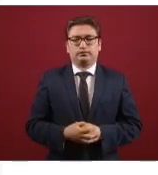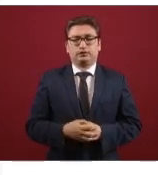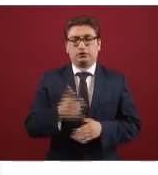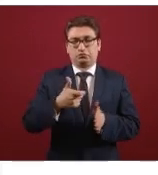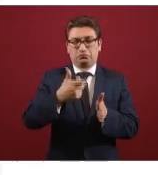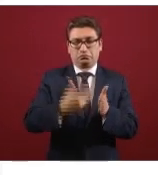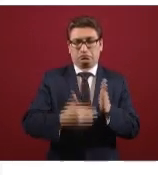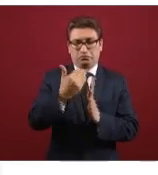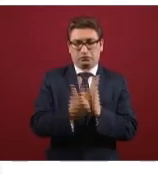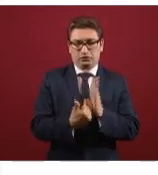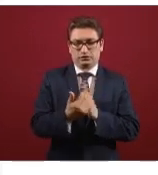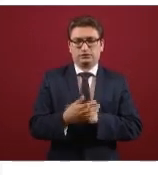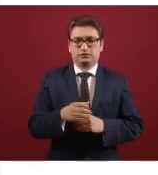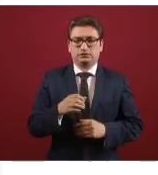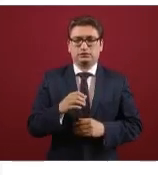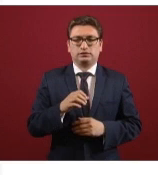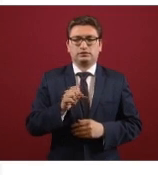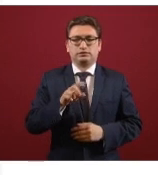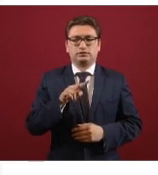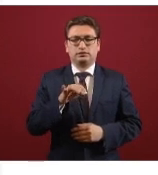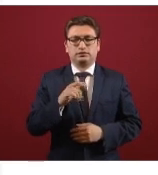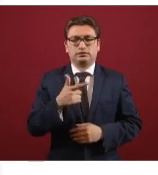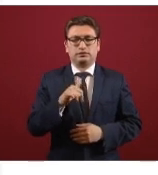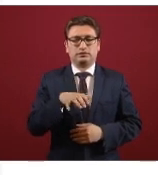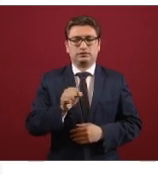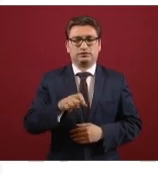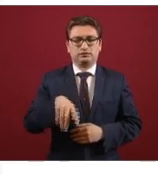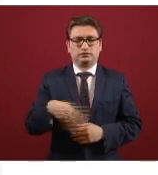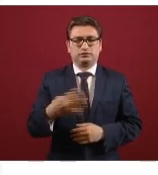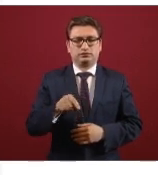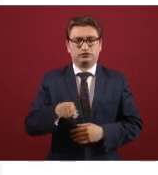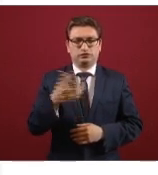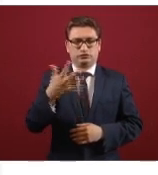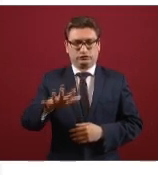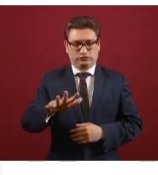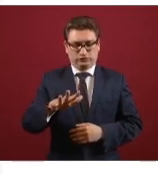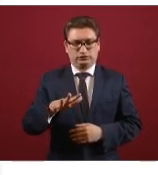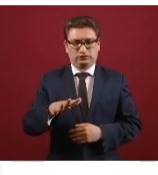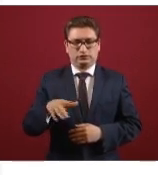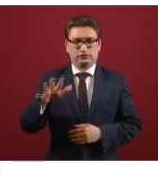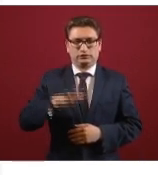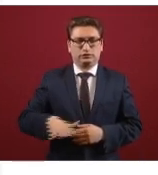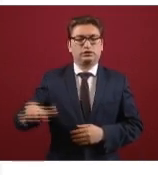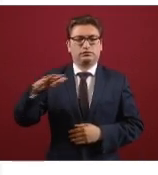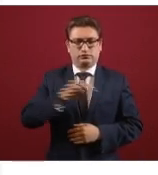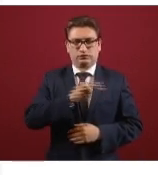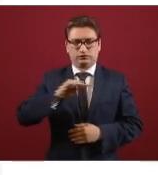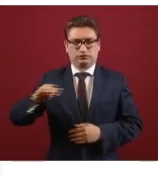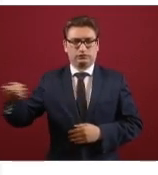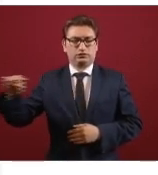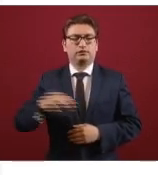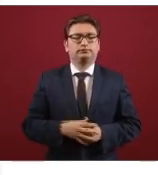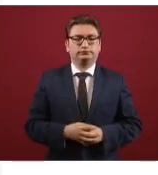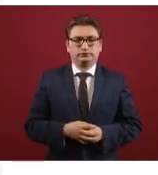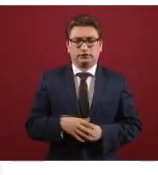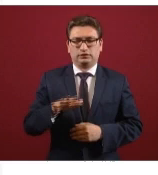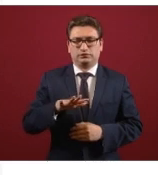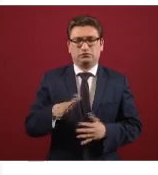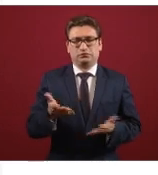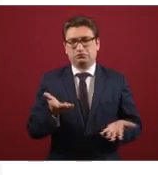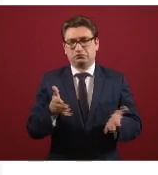que el más económico de servigas a 14 pesos 10 centavos por kilo en tarímbaro michoacán con un margen de 3